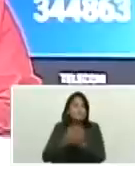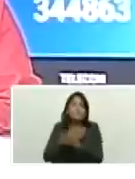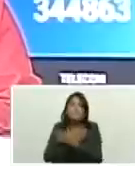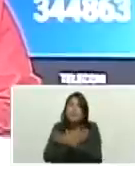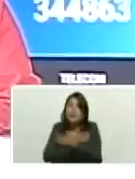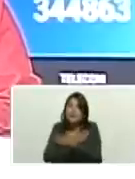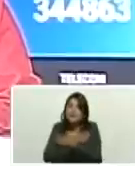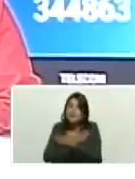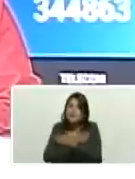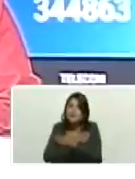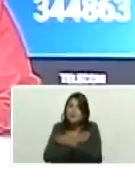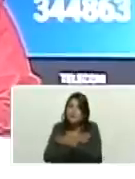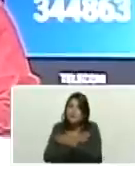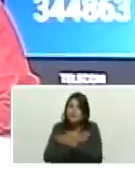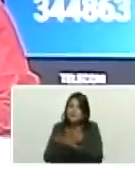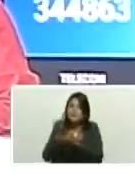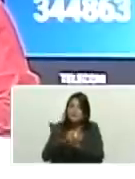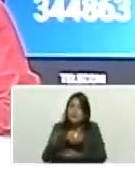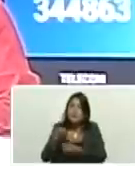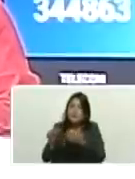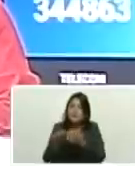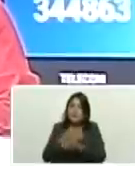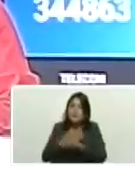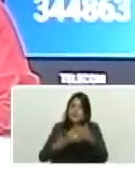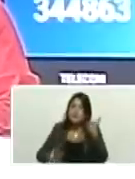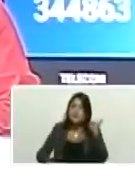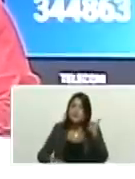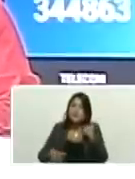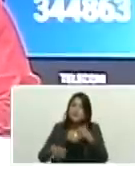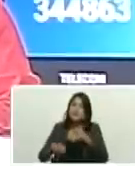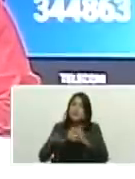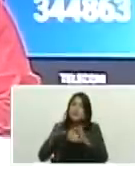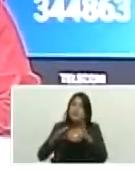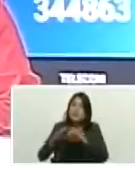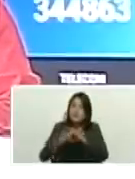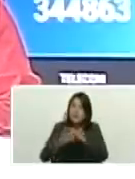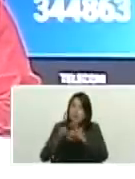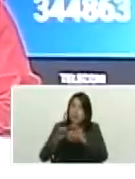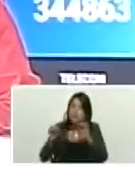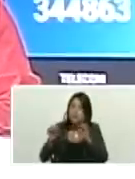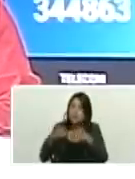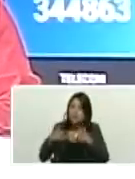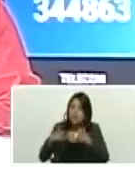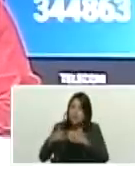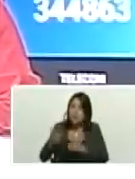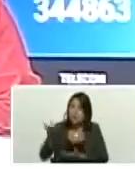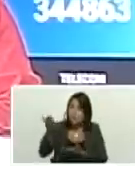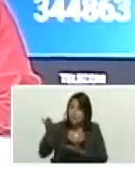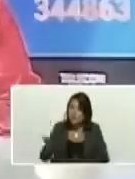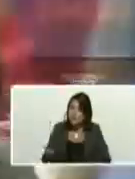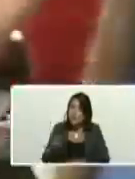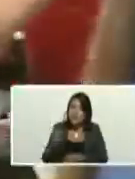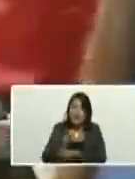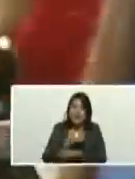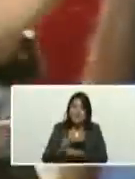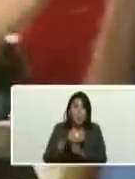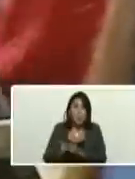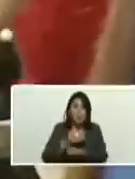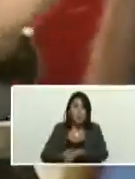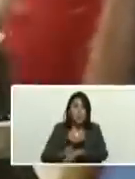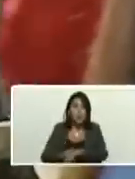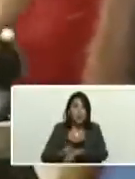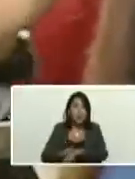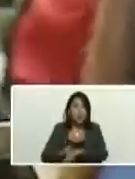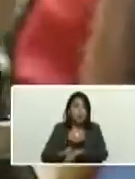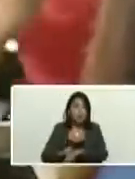la vicepresidenta de Ciencia, Tecnología, Educación y Salud, porque en tiempo récord ha logrado